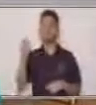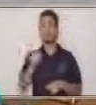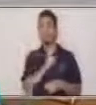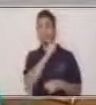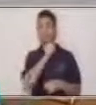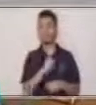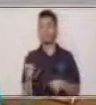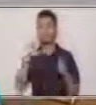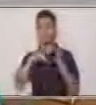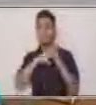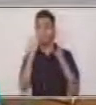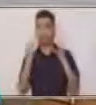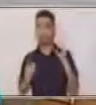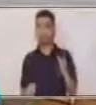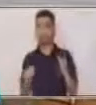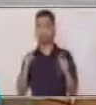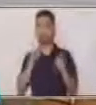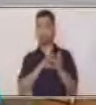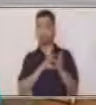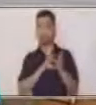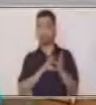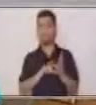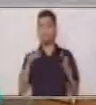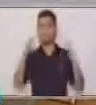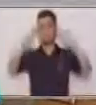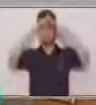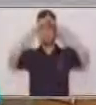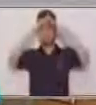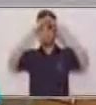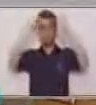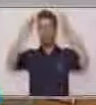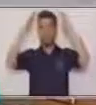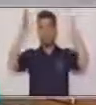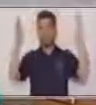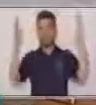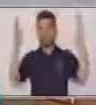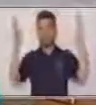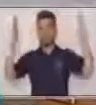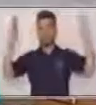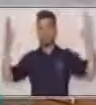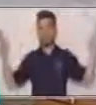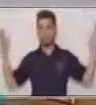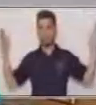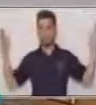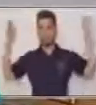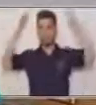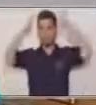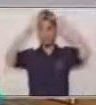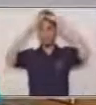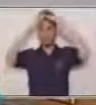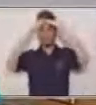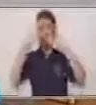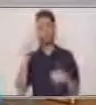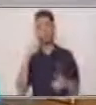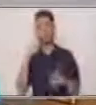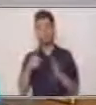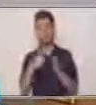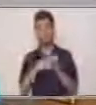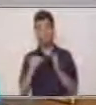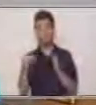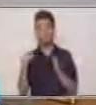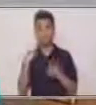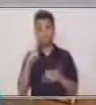Esta es la ronda de las figuras geométricas, triángulo, cuadrado, rectángulo, círculo.